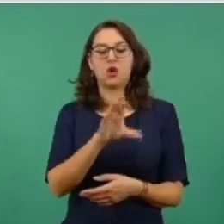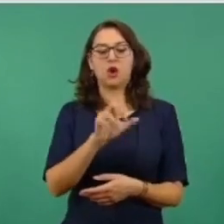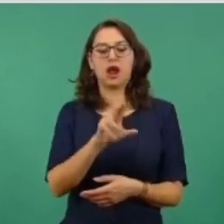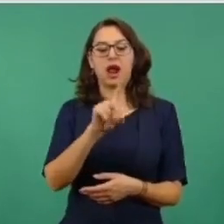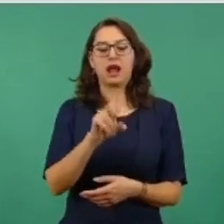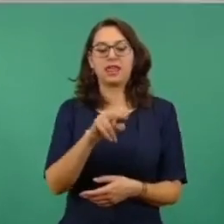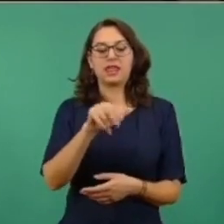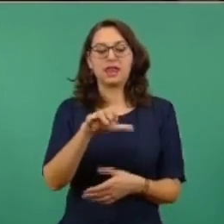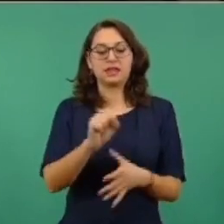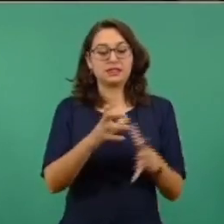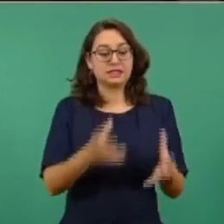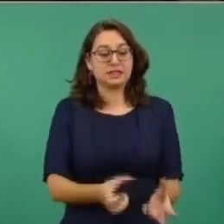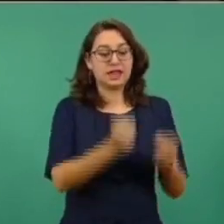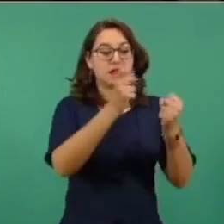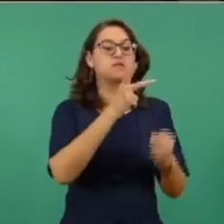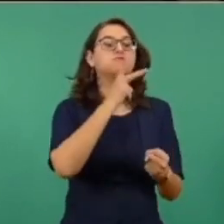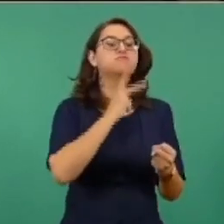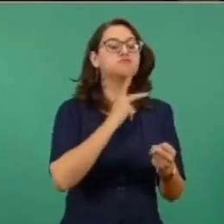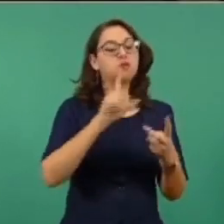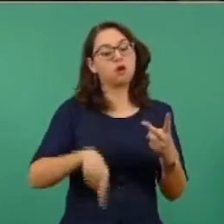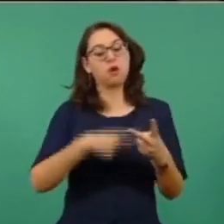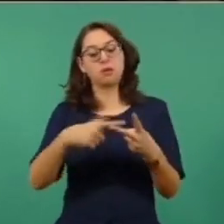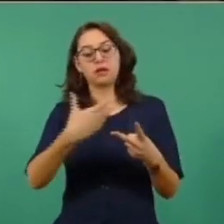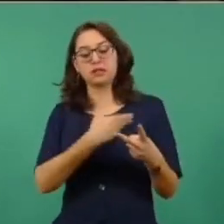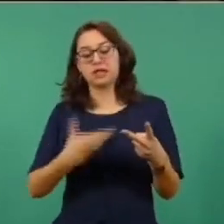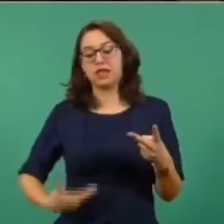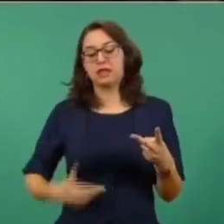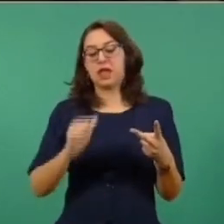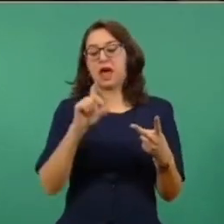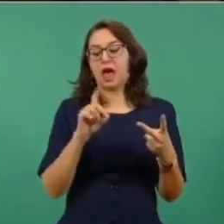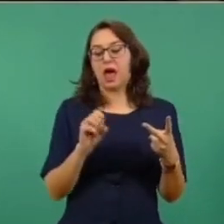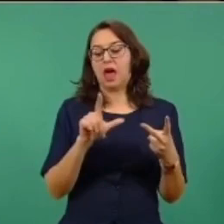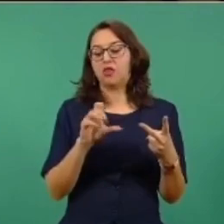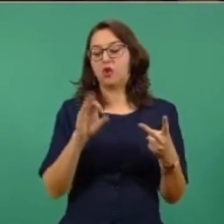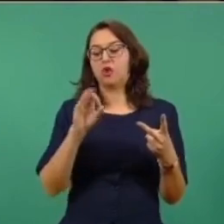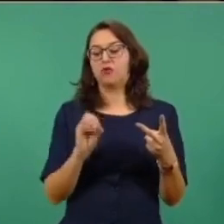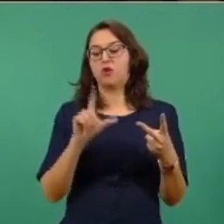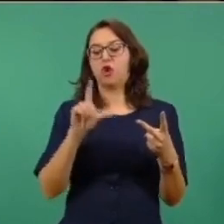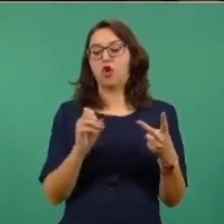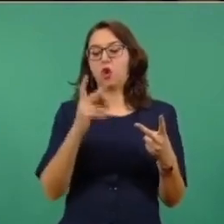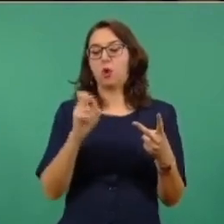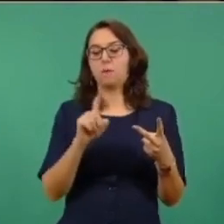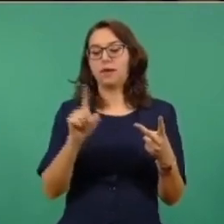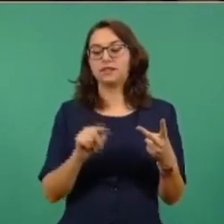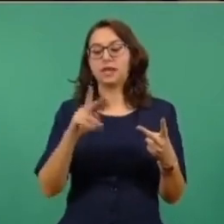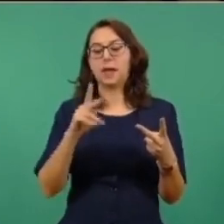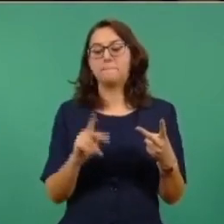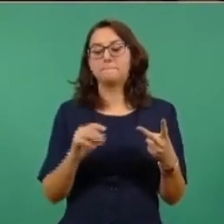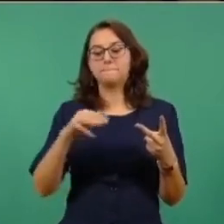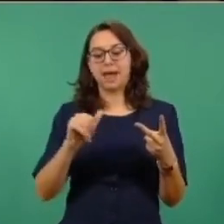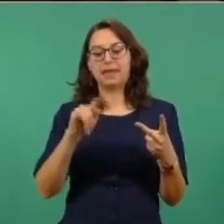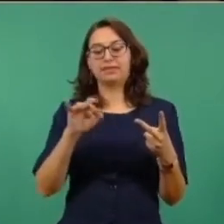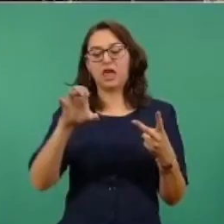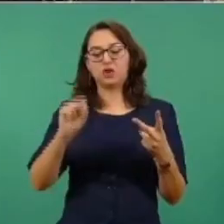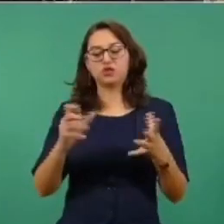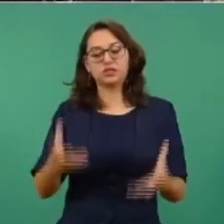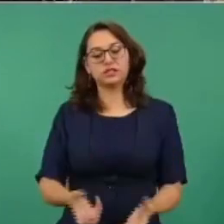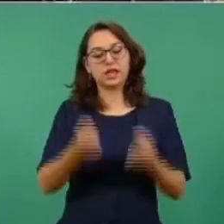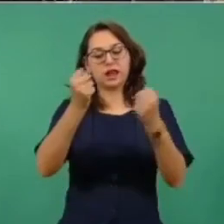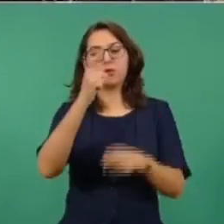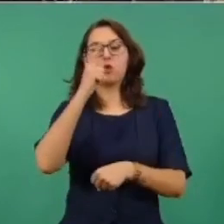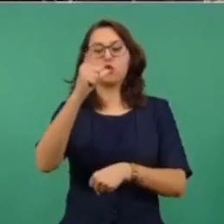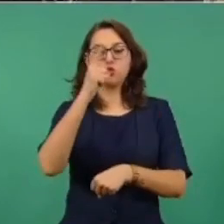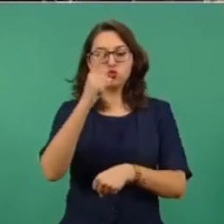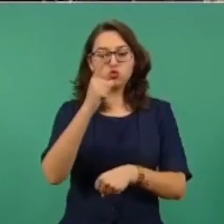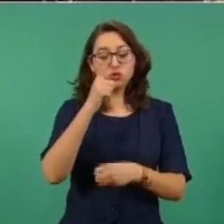el presidente Adolfo López Mateos, si no me equivoco, con la nacionalización de la industria eléctrica. Gracias,